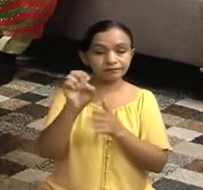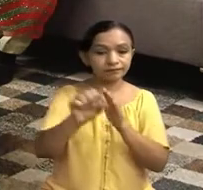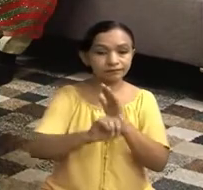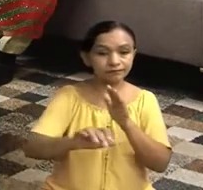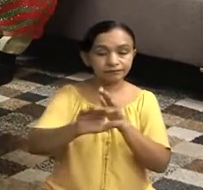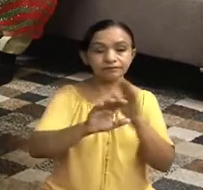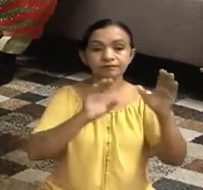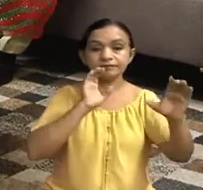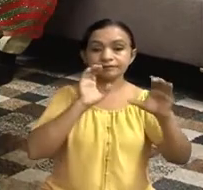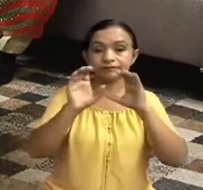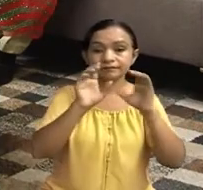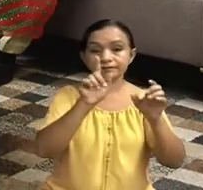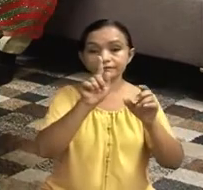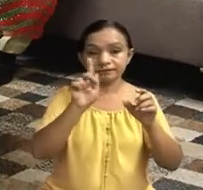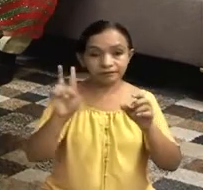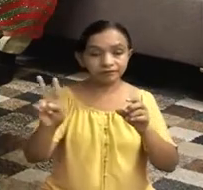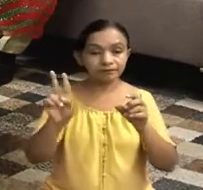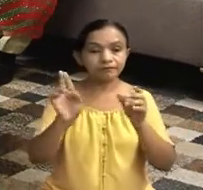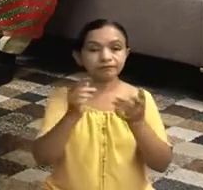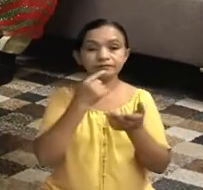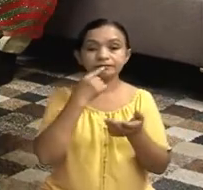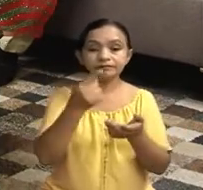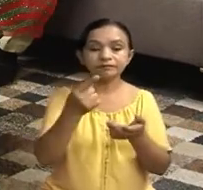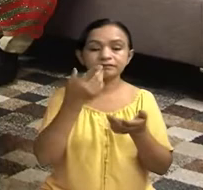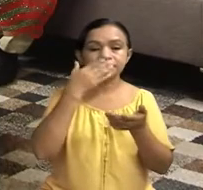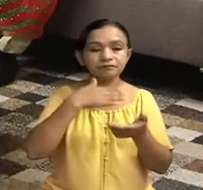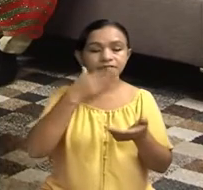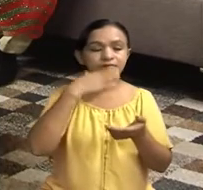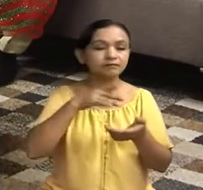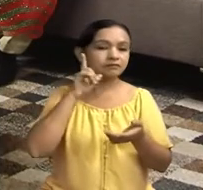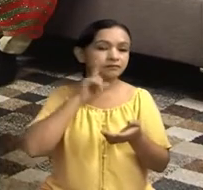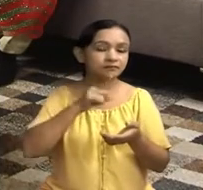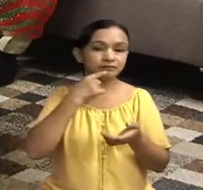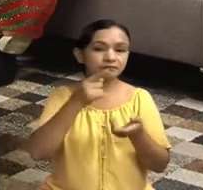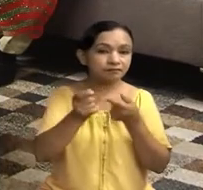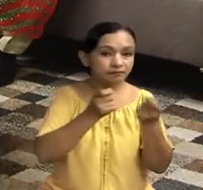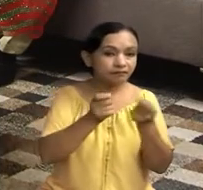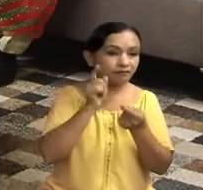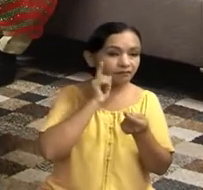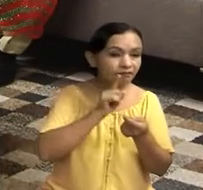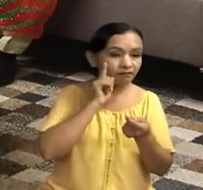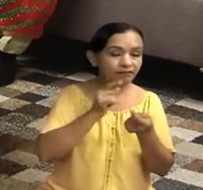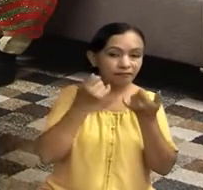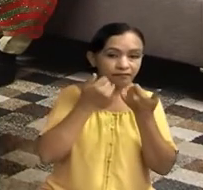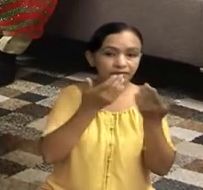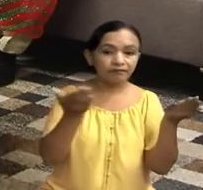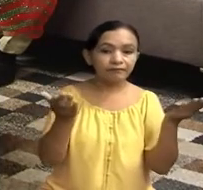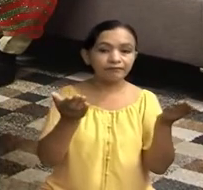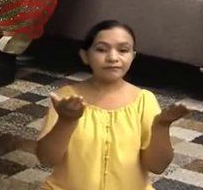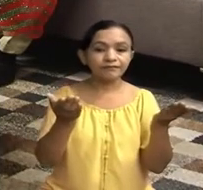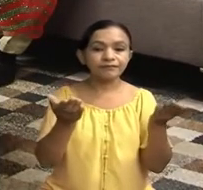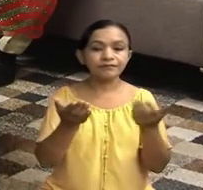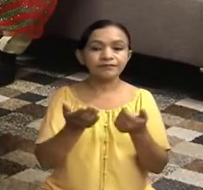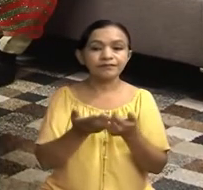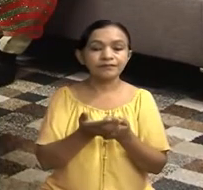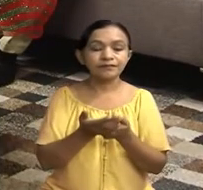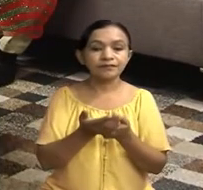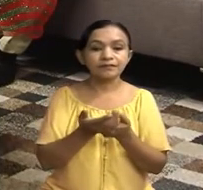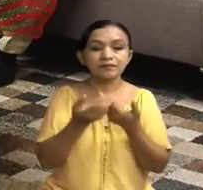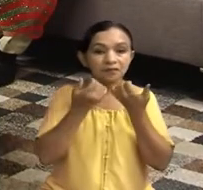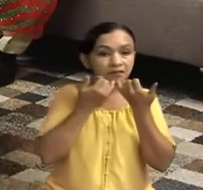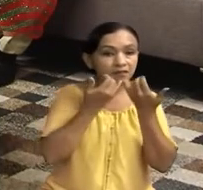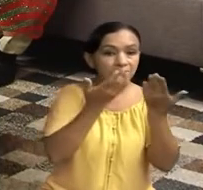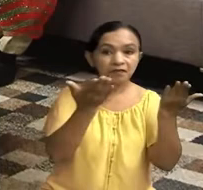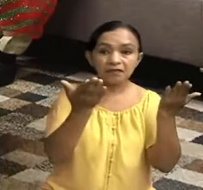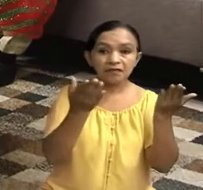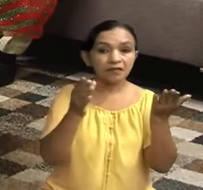medios de comunicación, las redes sociales para desinformar, para mentir, para manipular. Y eso es lo que vos decís. Lo que vos decís, el apagón informativo, o sea, el